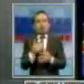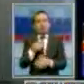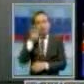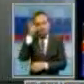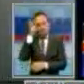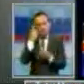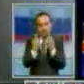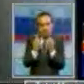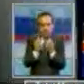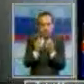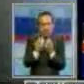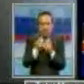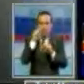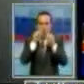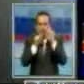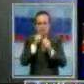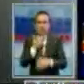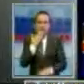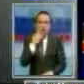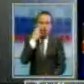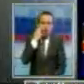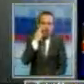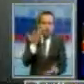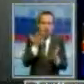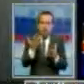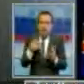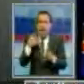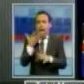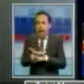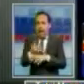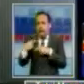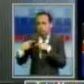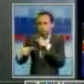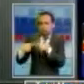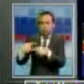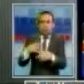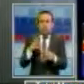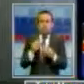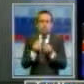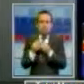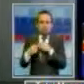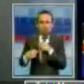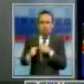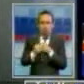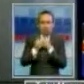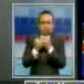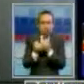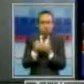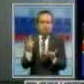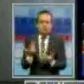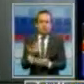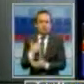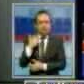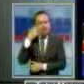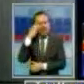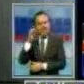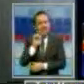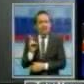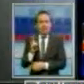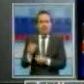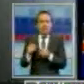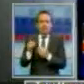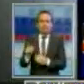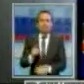política y conocimiento. Y mi percepción es que hay generaciones que vienen con mucho potencial. Yo creo, por ejemplo, que es indiscutible